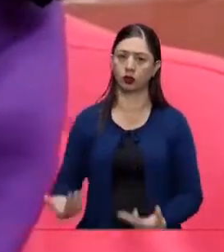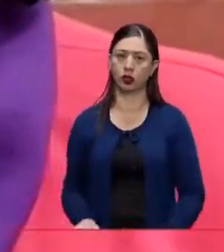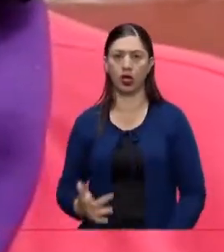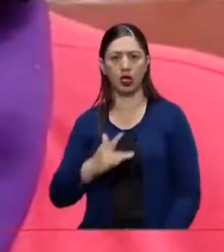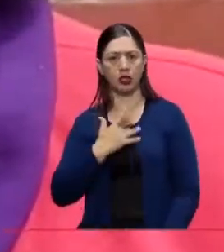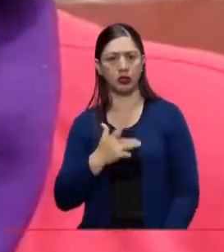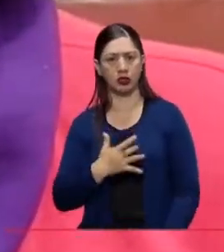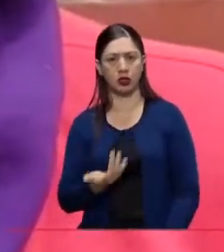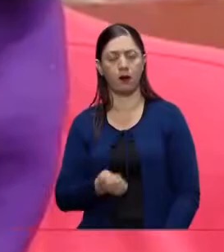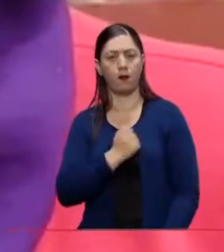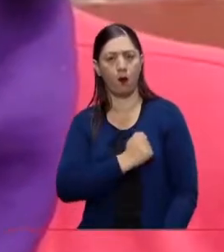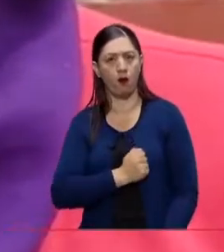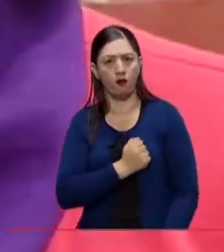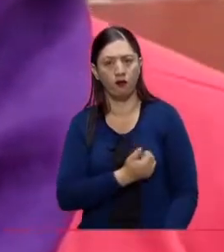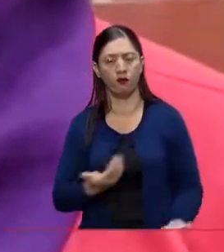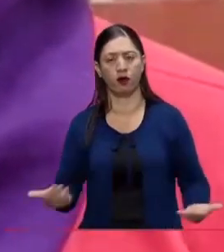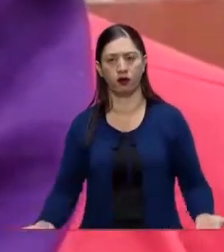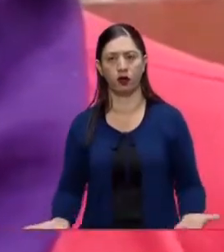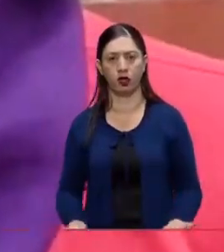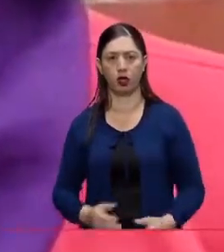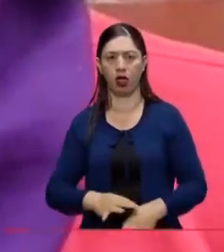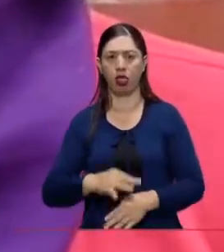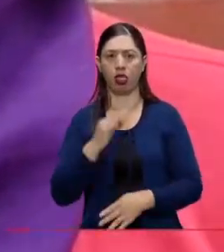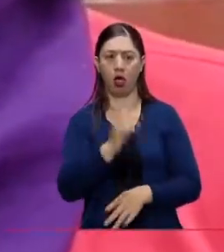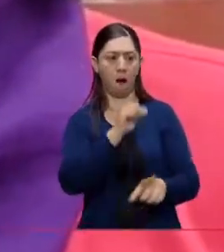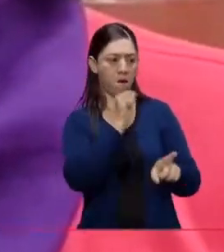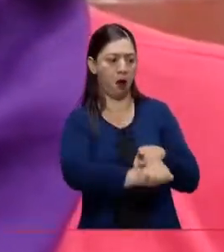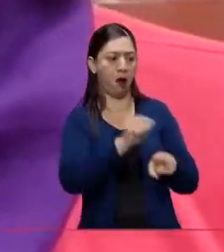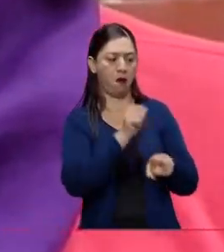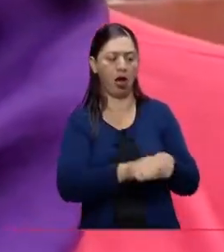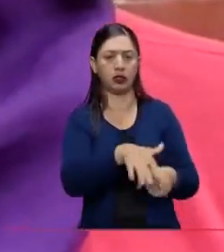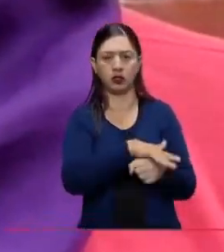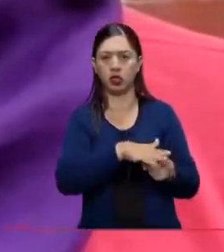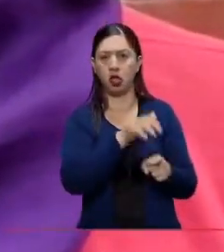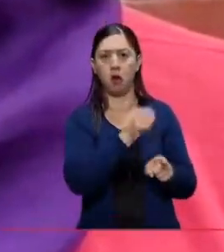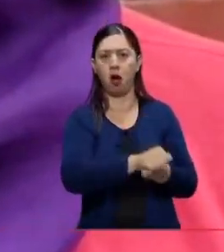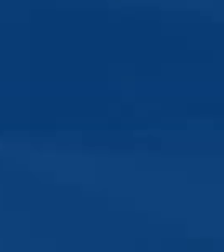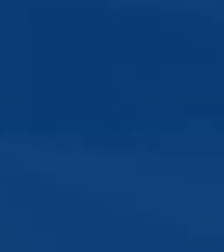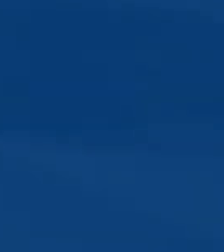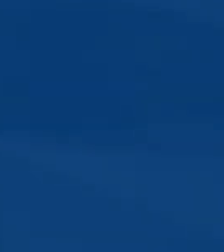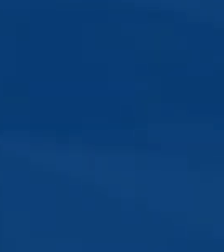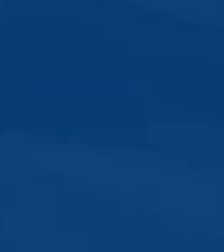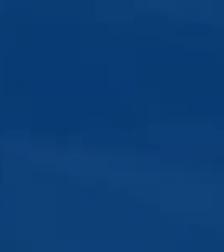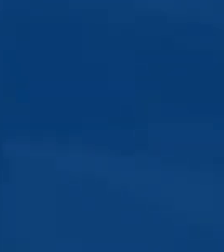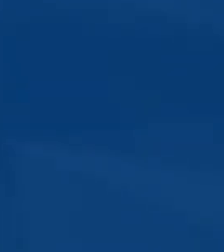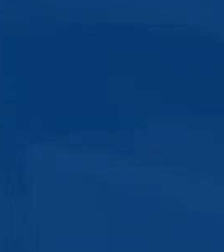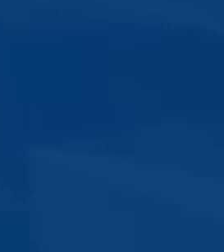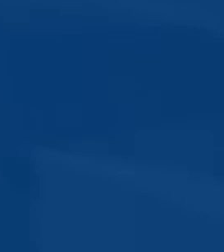sensibilidad y que no dejemos que estos atroces casos se nos hagan común y corriente.